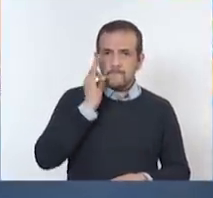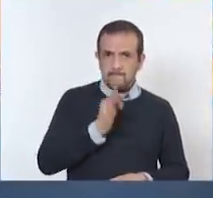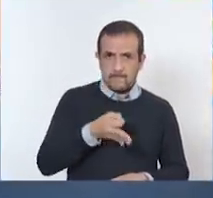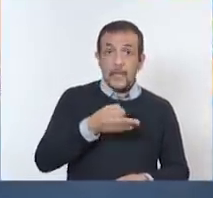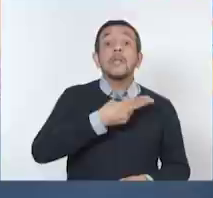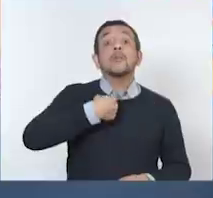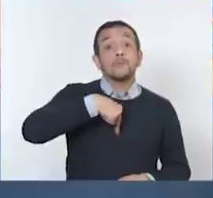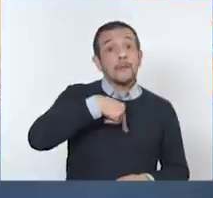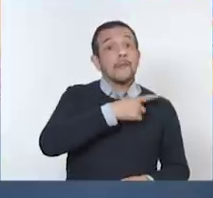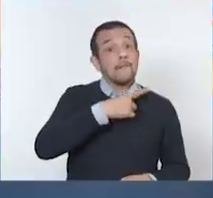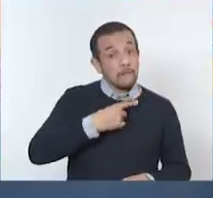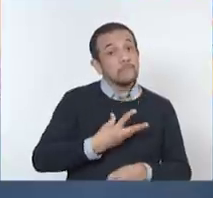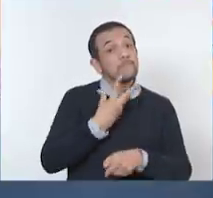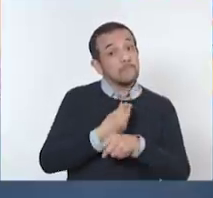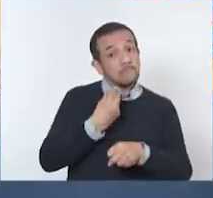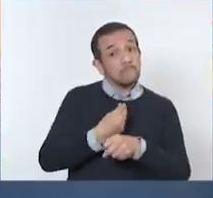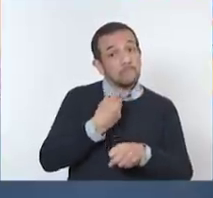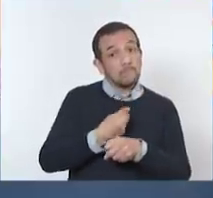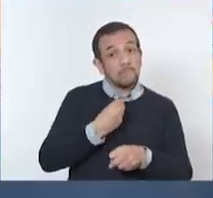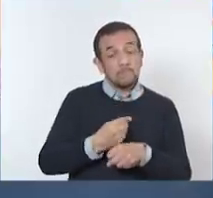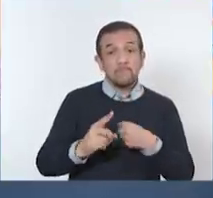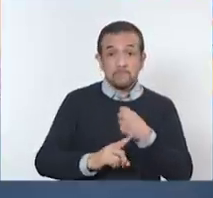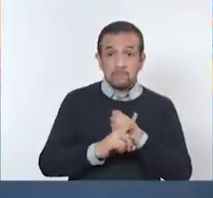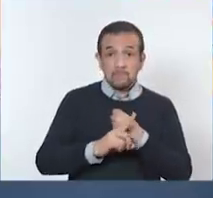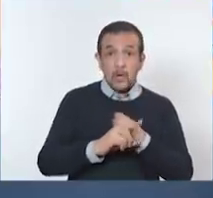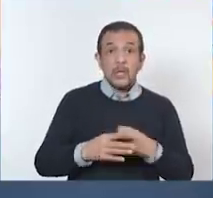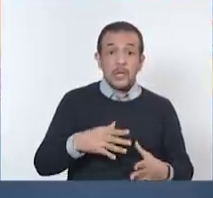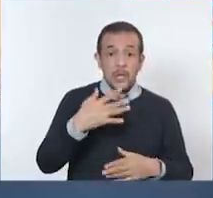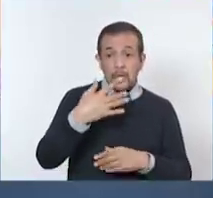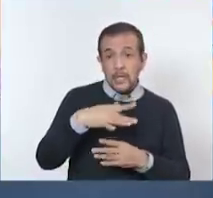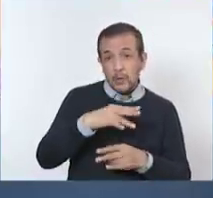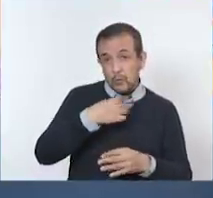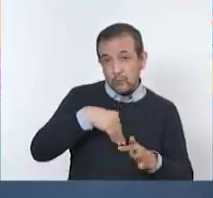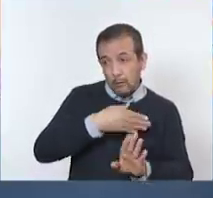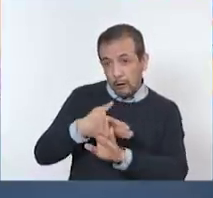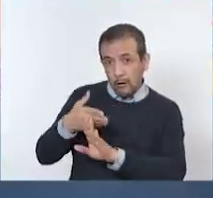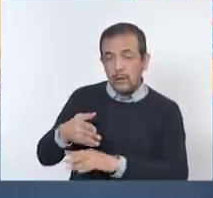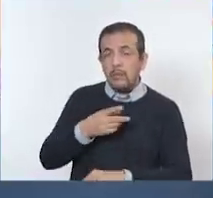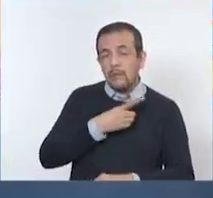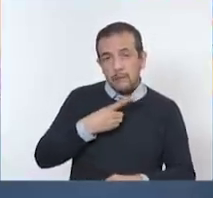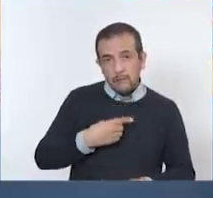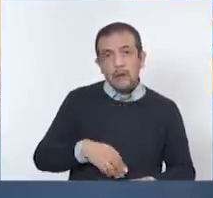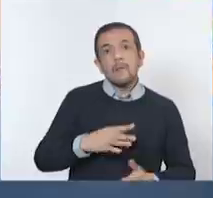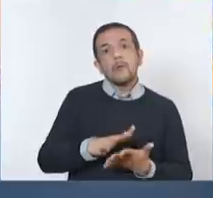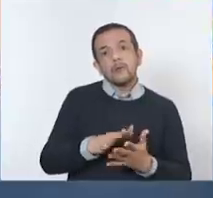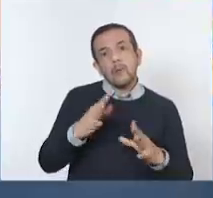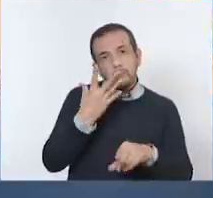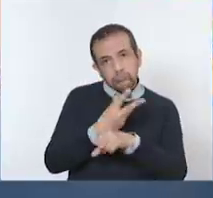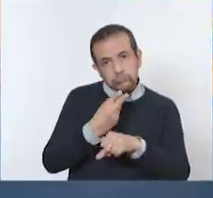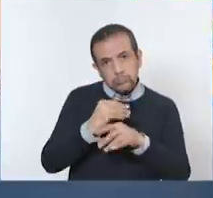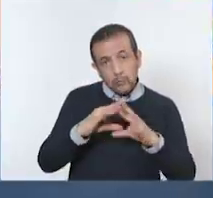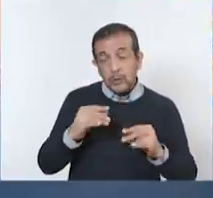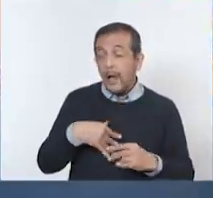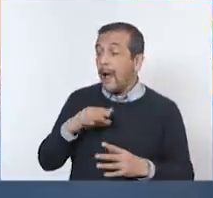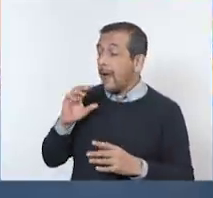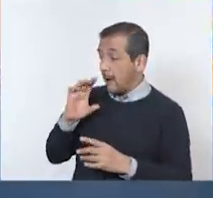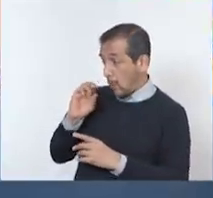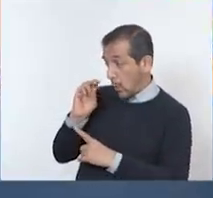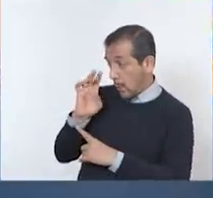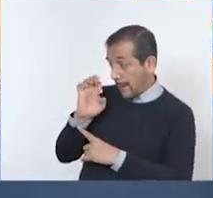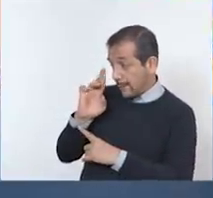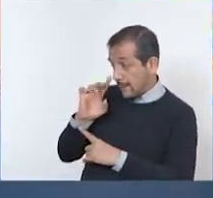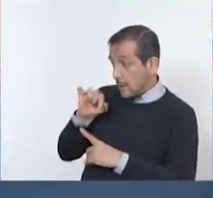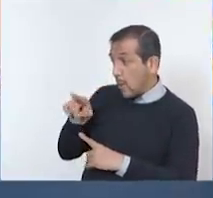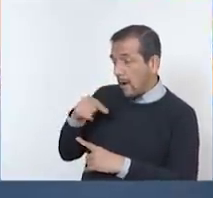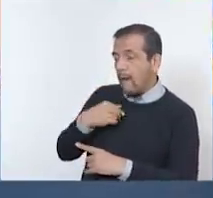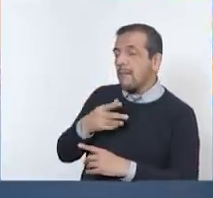de reparar de alguna manera los daños causados. Claro. Eso quiere decir que Cupertino tiene que hacerse responsable por